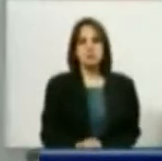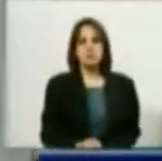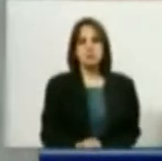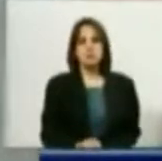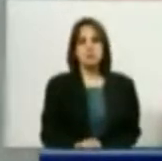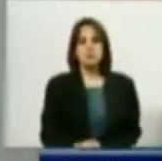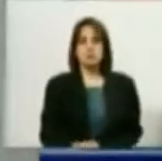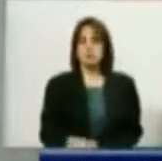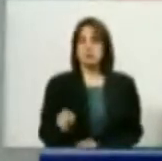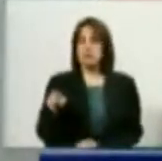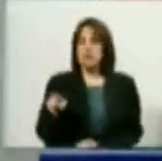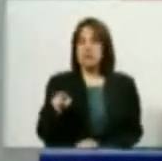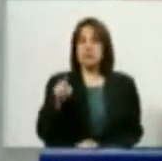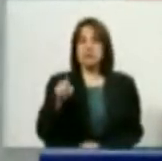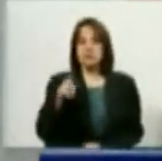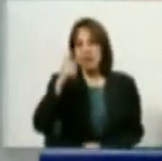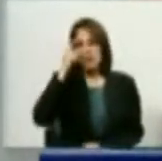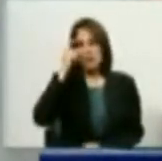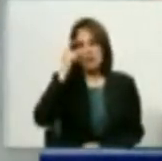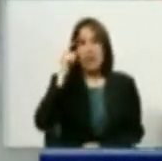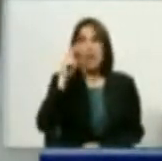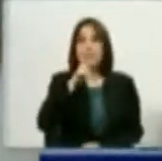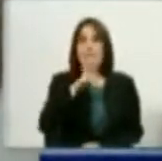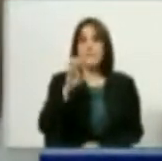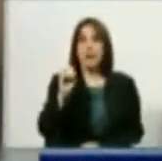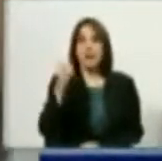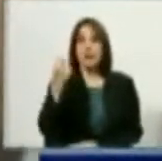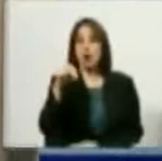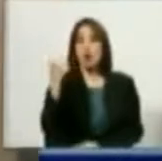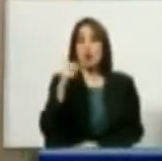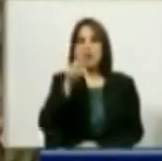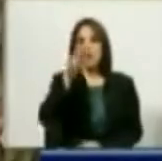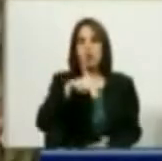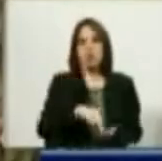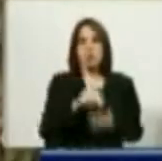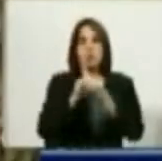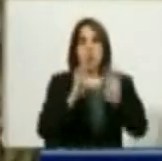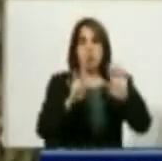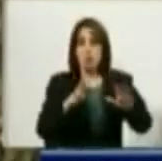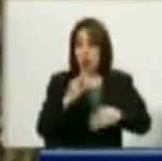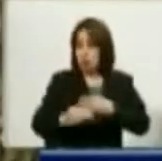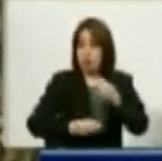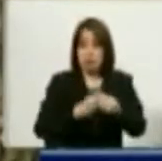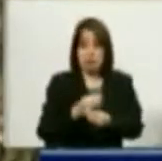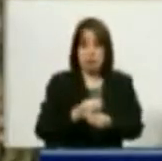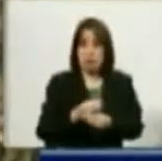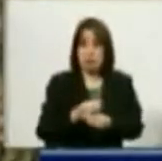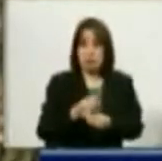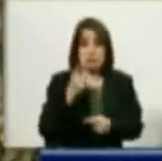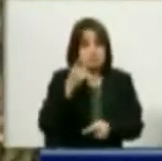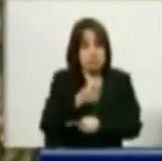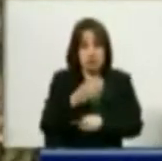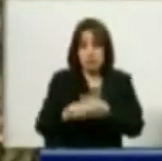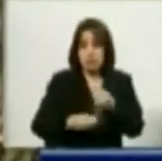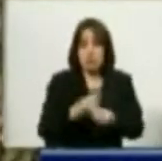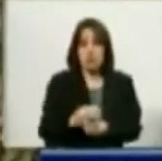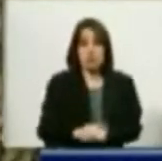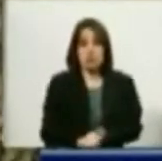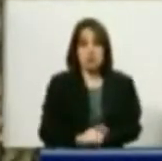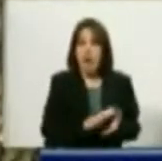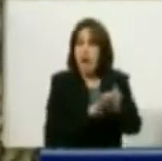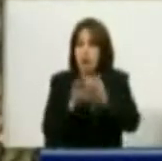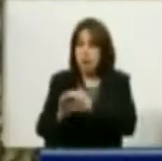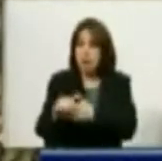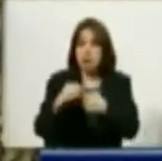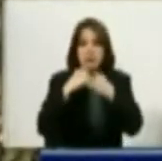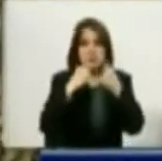yo fue el 20 de noviembre de 2009 lo que ha de ser que sea por eso yo les digo a ustedes muchachos compañera y compañeras